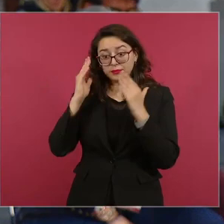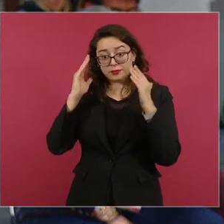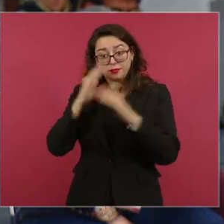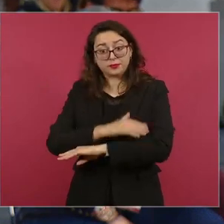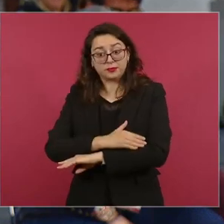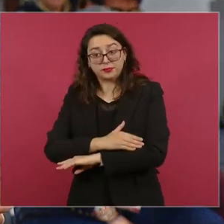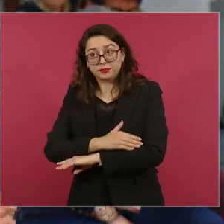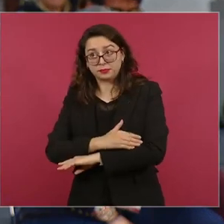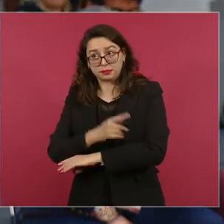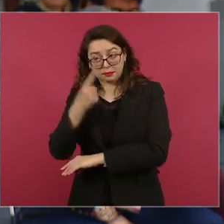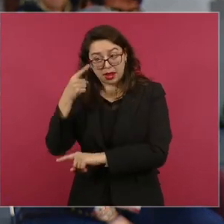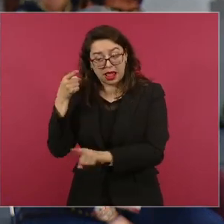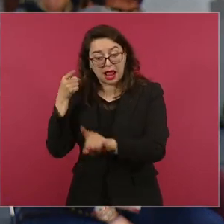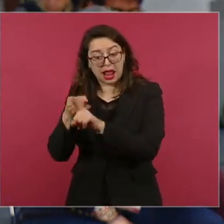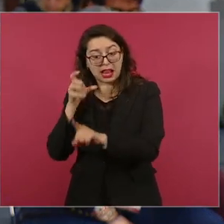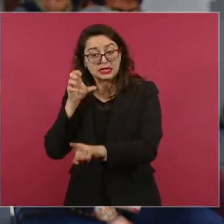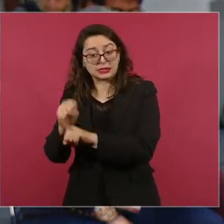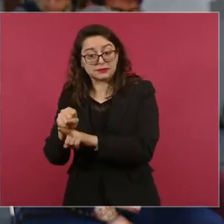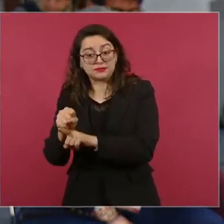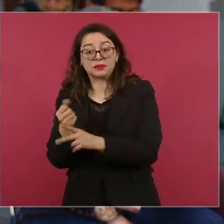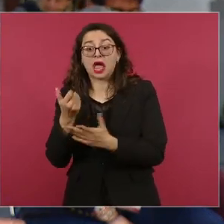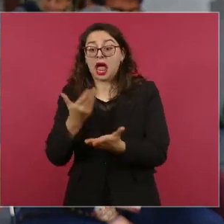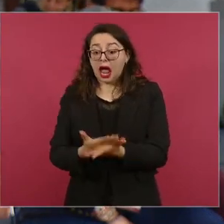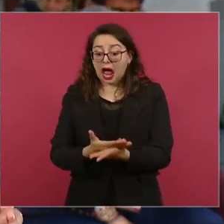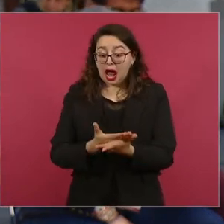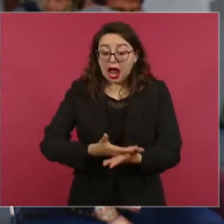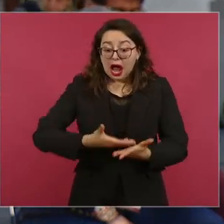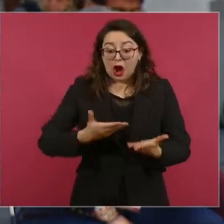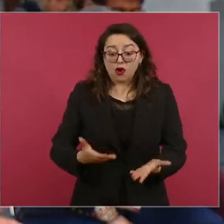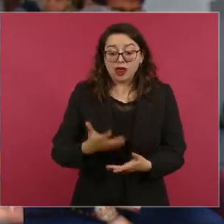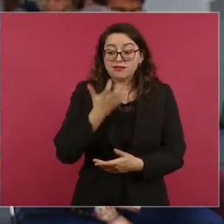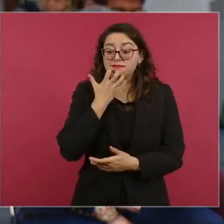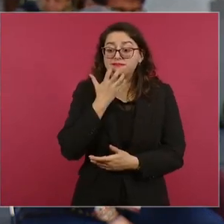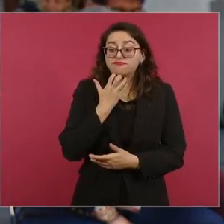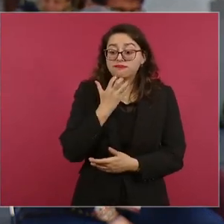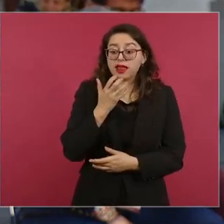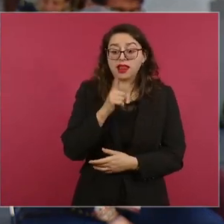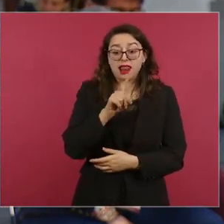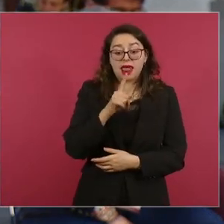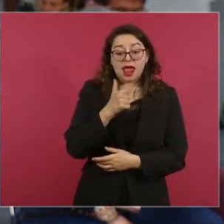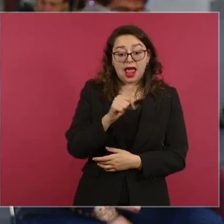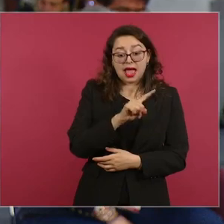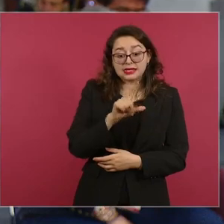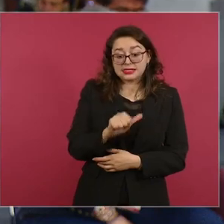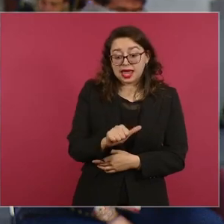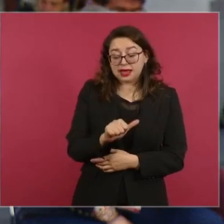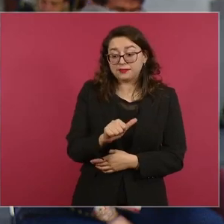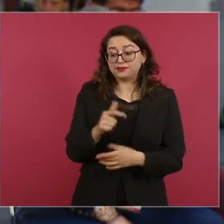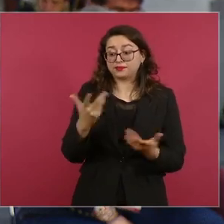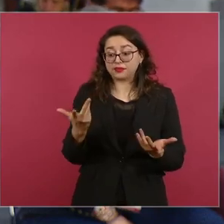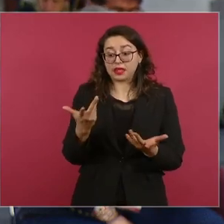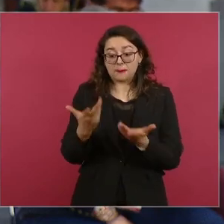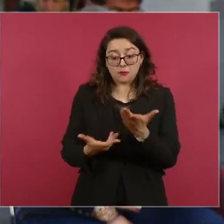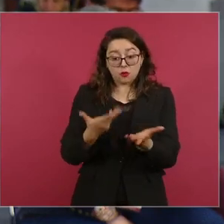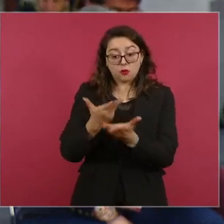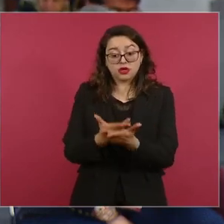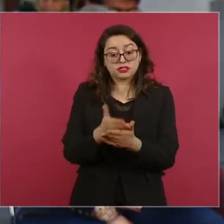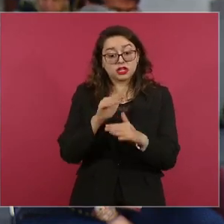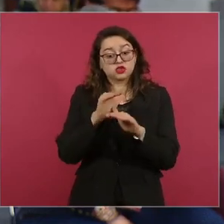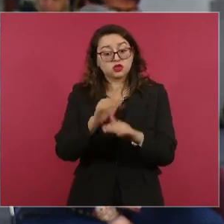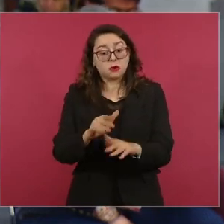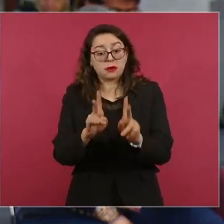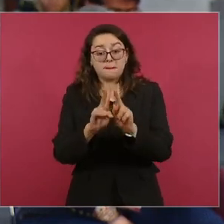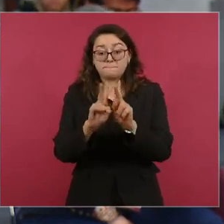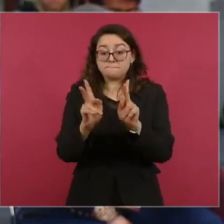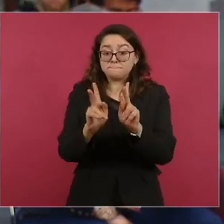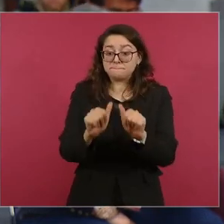entonces preguntarle, ¿estaría usted de acuerdo en que el gobierno de México haga una propuesta para la paz en Gaza y